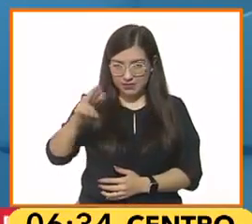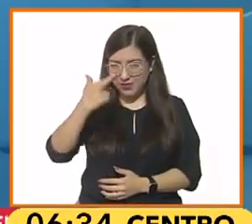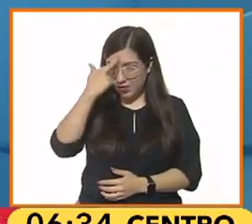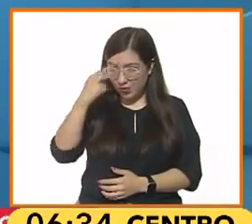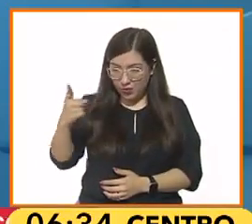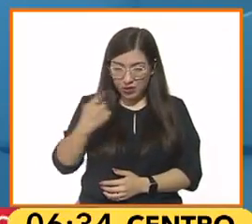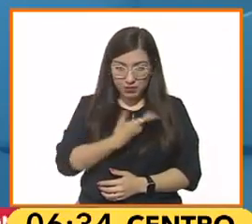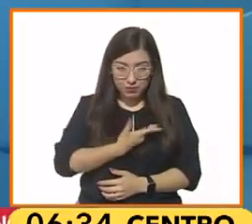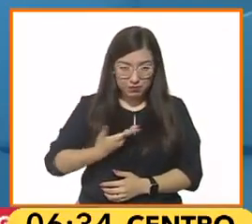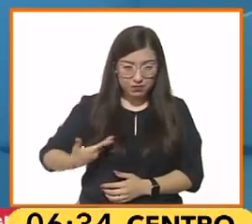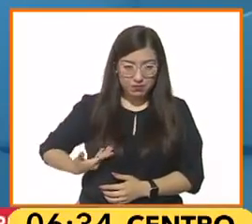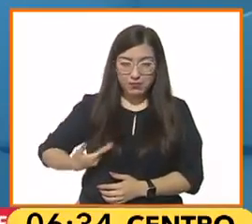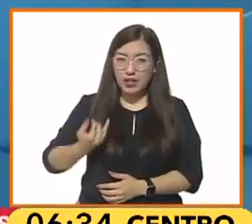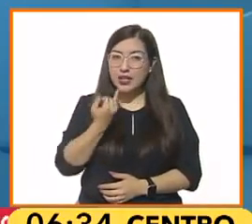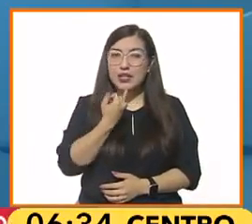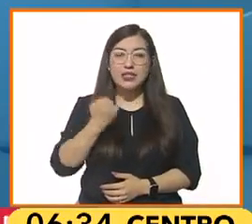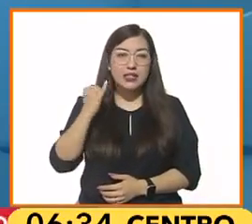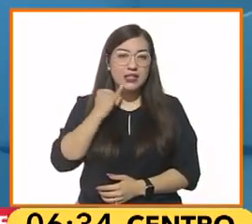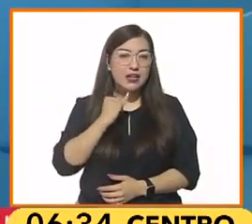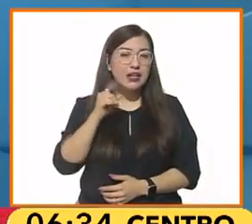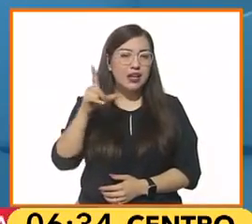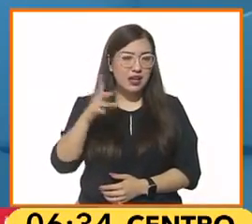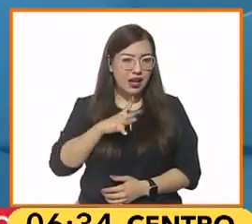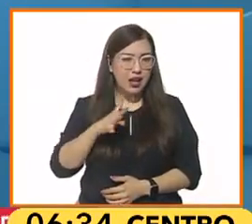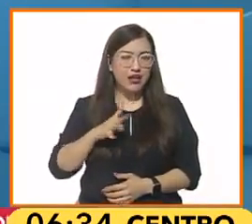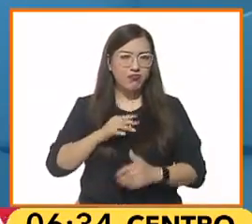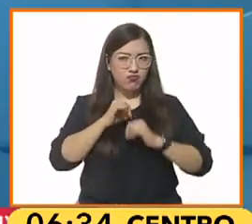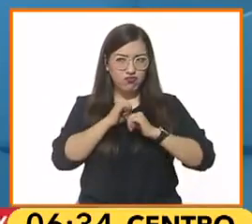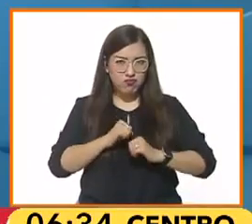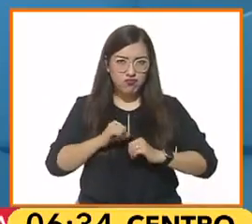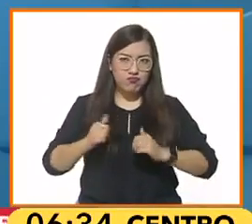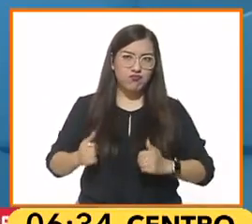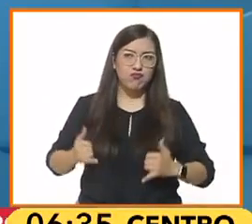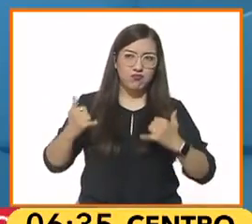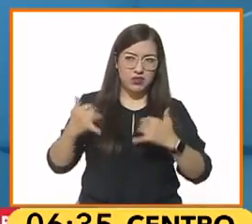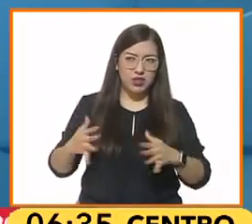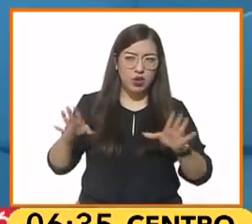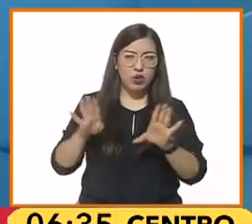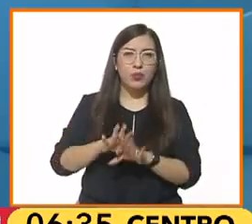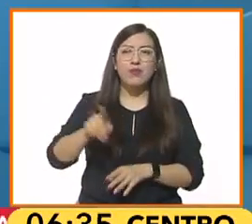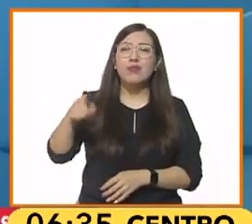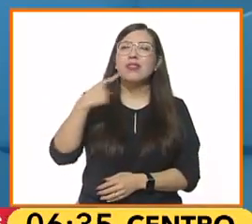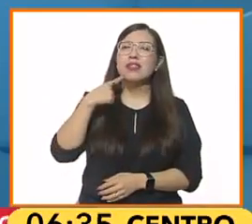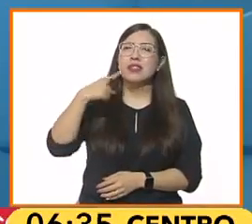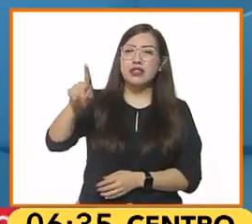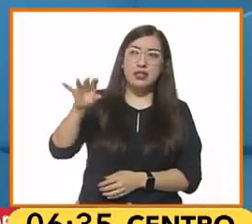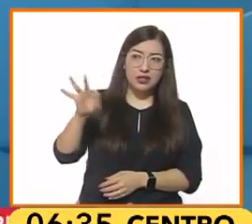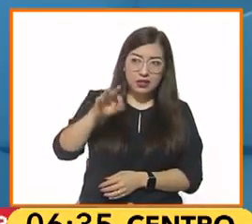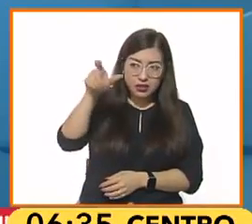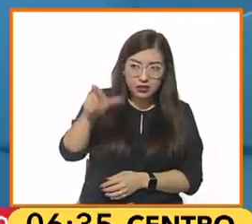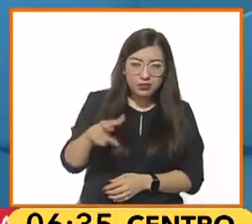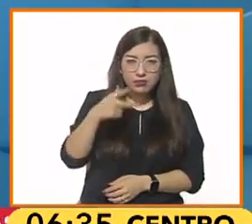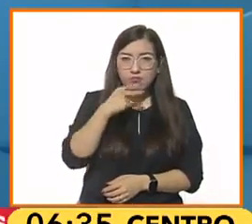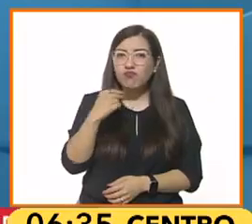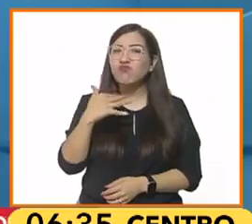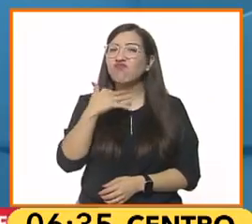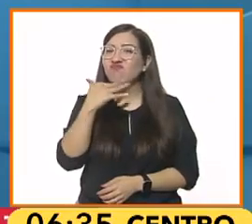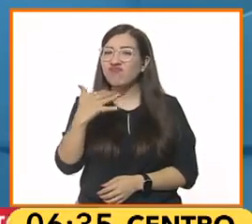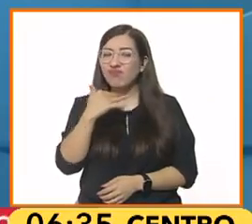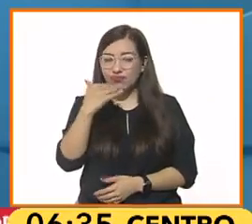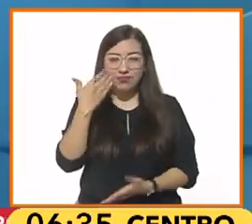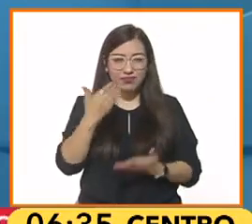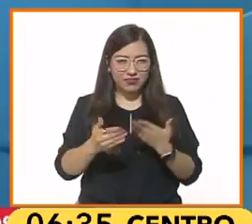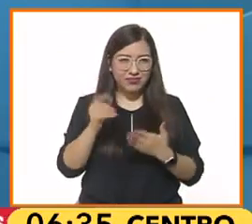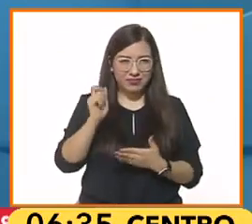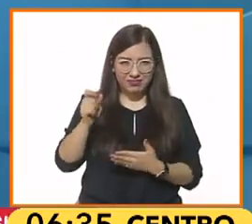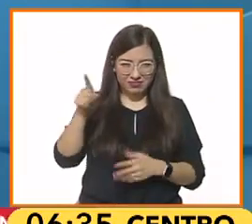lleva en sí el peso de una investigación por corrupción y también con este tipo de ejercicios